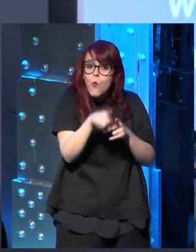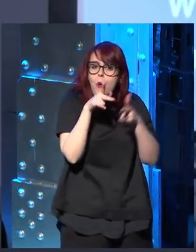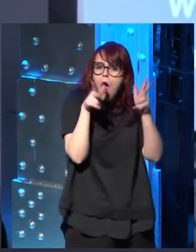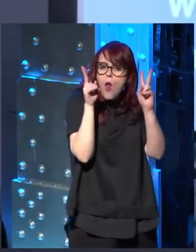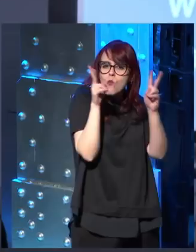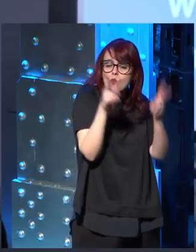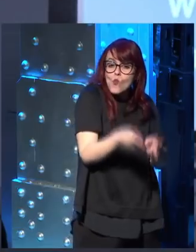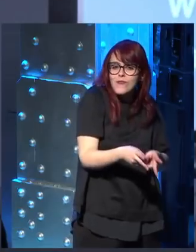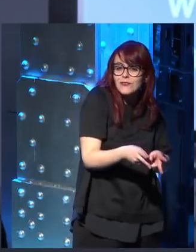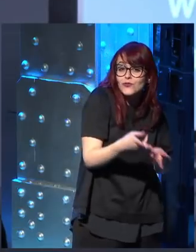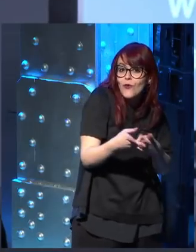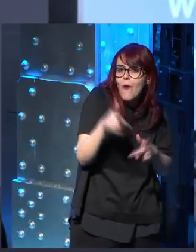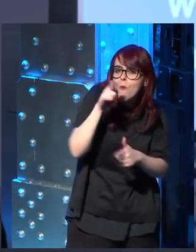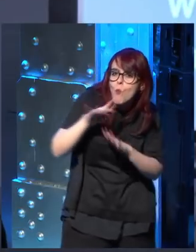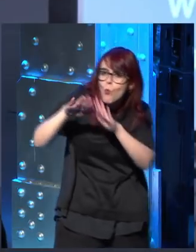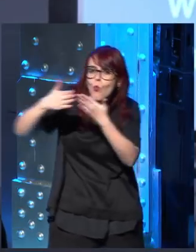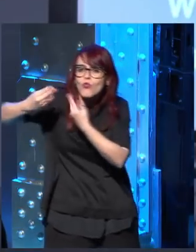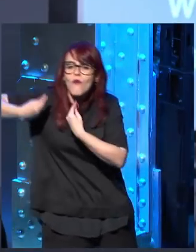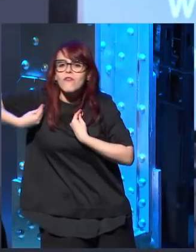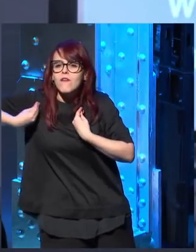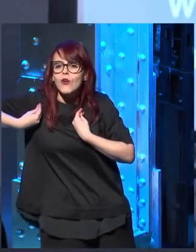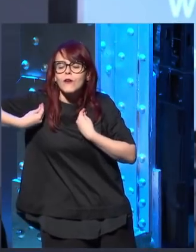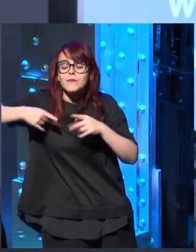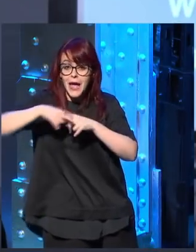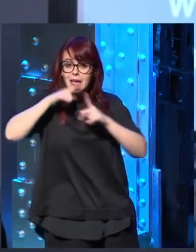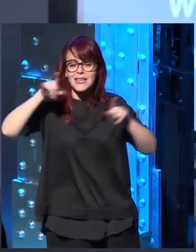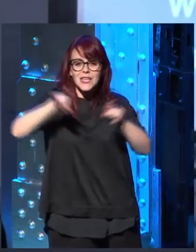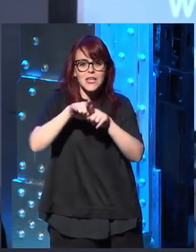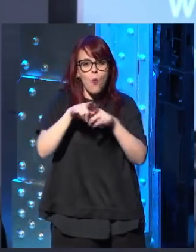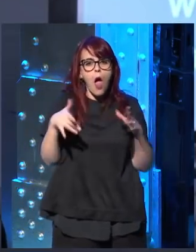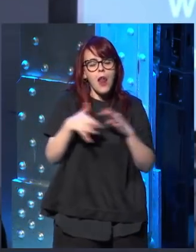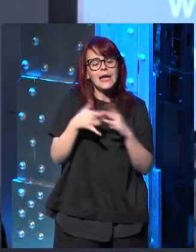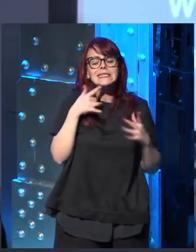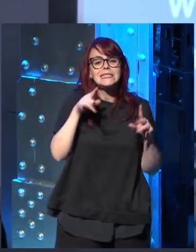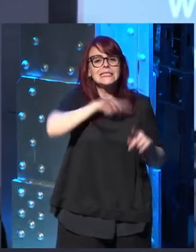parecen transmitir sus mensajes a los vivos en las sesiones de espiritismo.